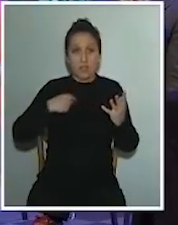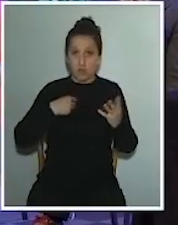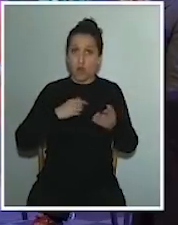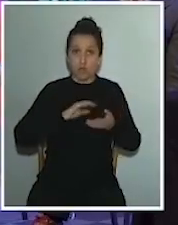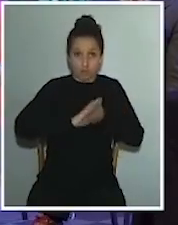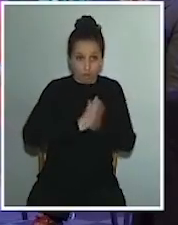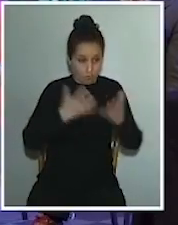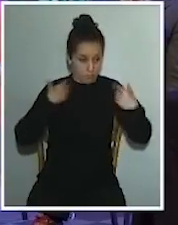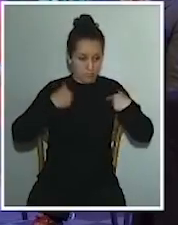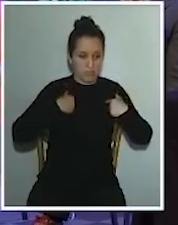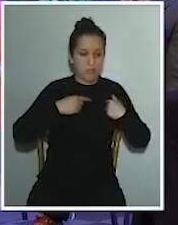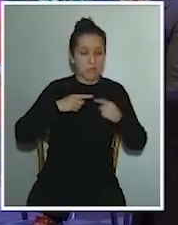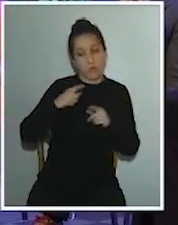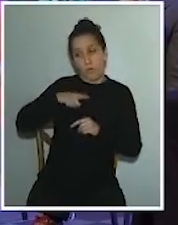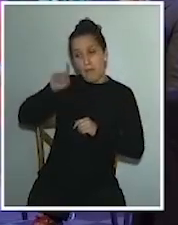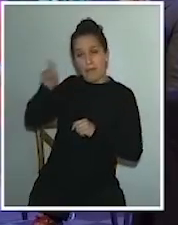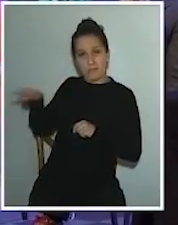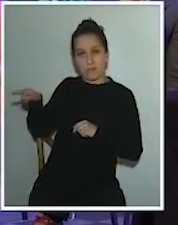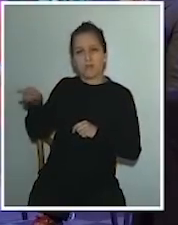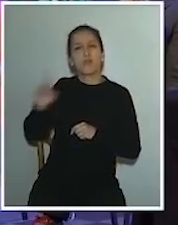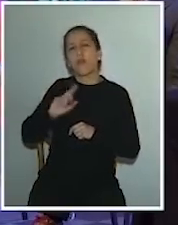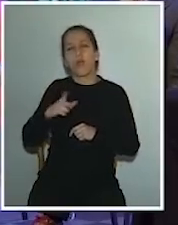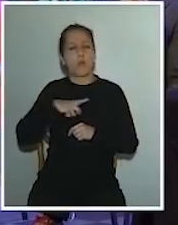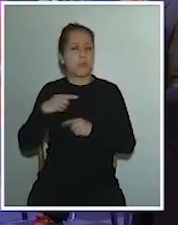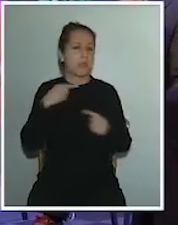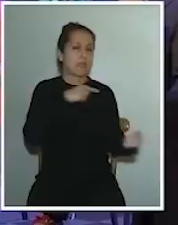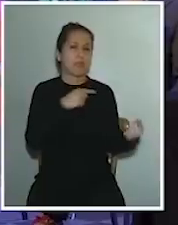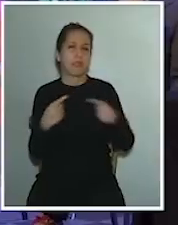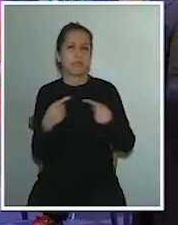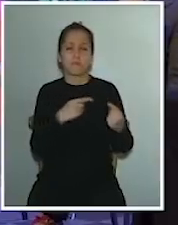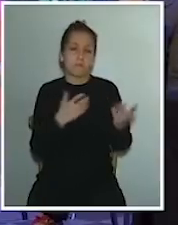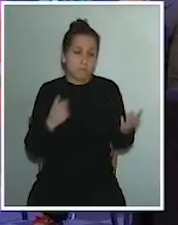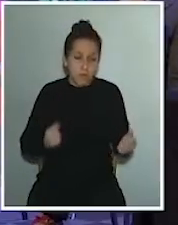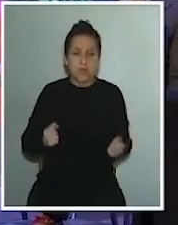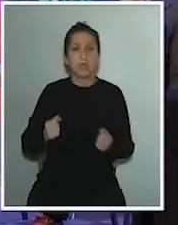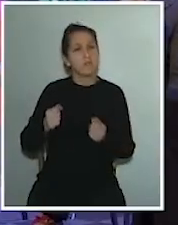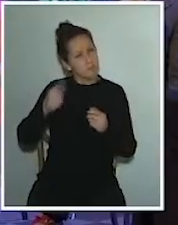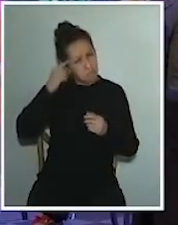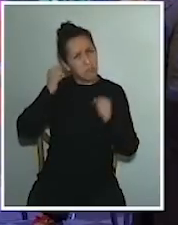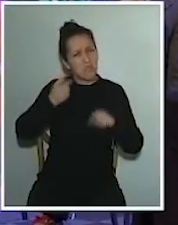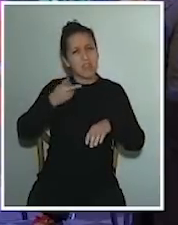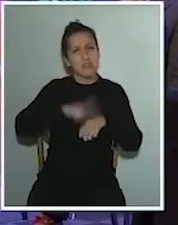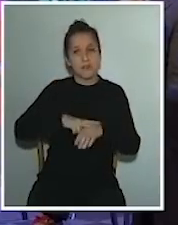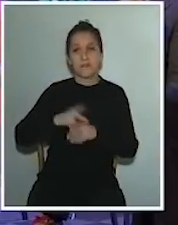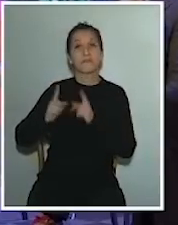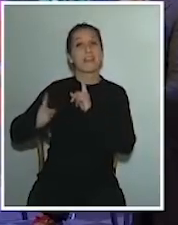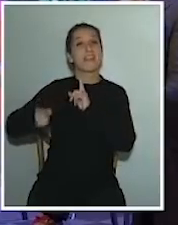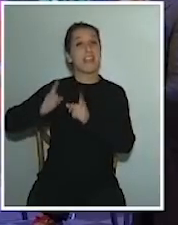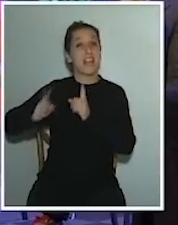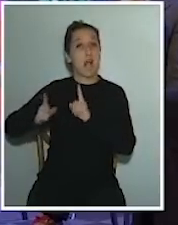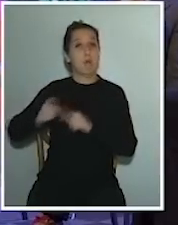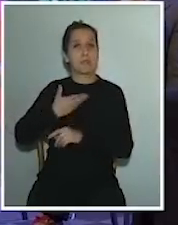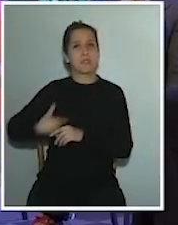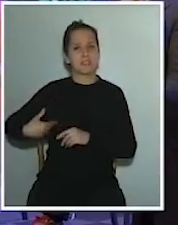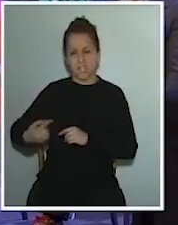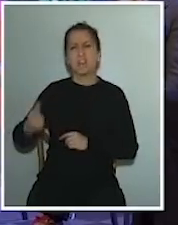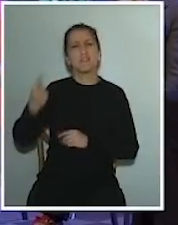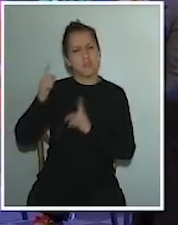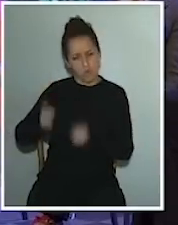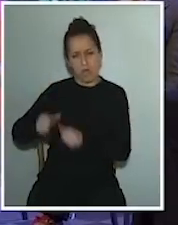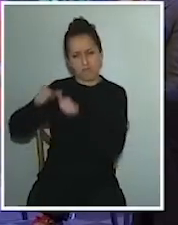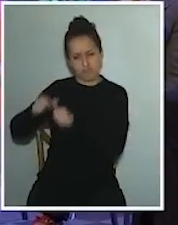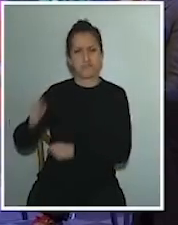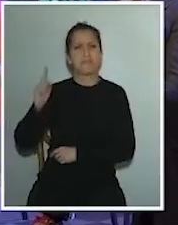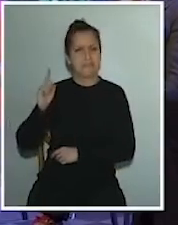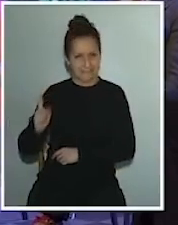no es la culpa de uno de otro Pueden seguir existiendo mi juicio el delegado presidencial y el gobernador yo ahí tengo una diferencia con Gabriel porque